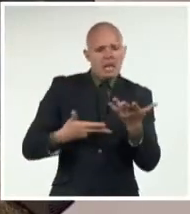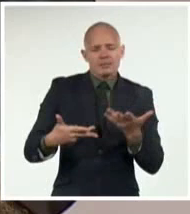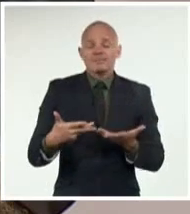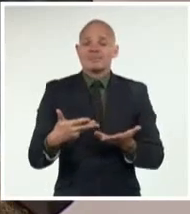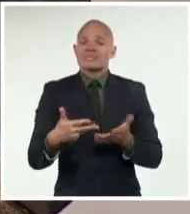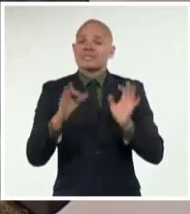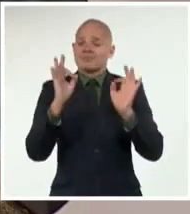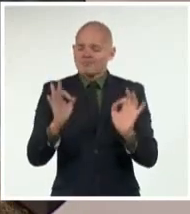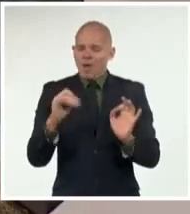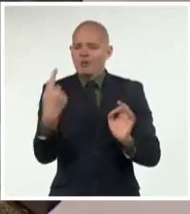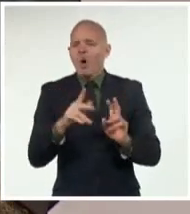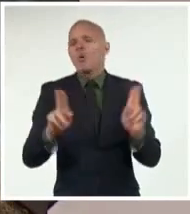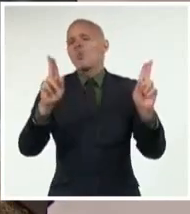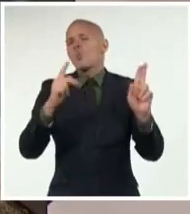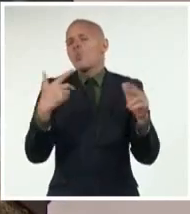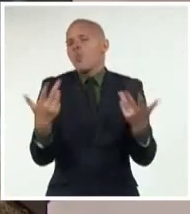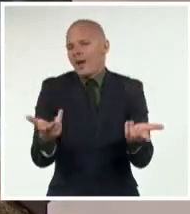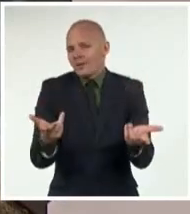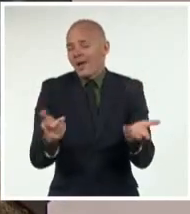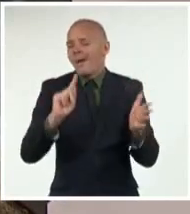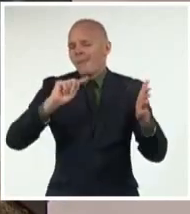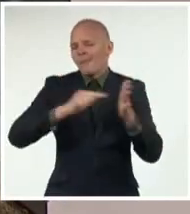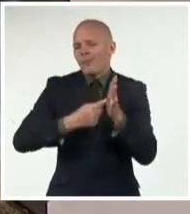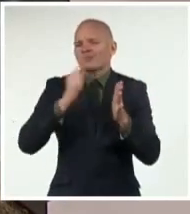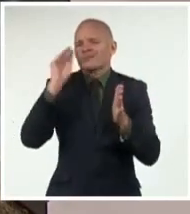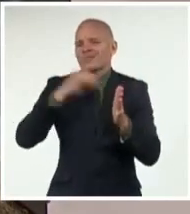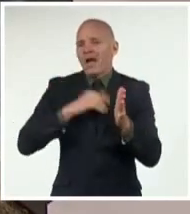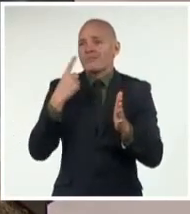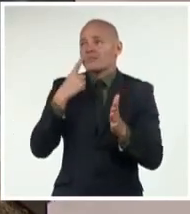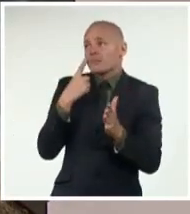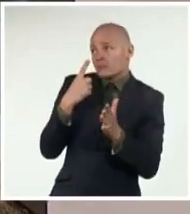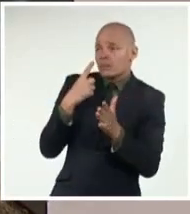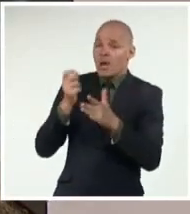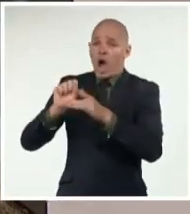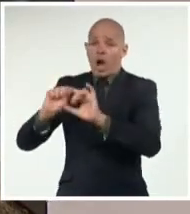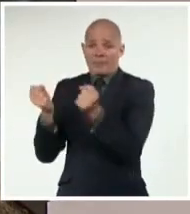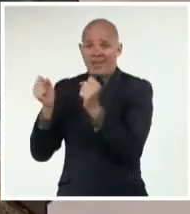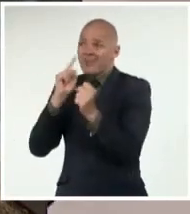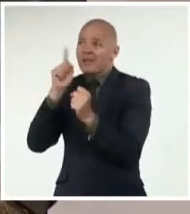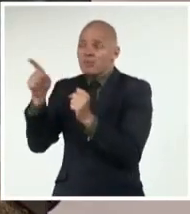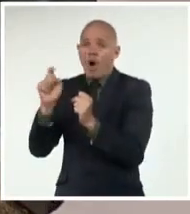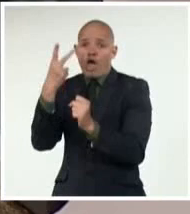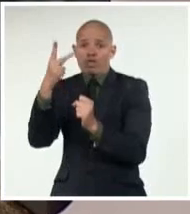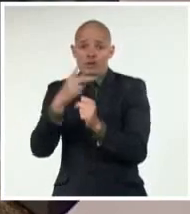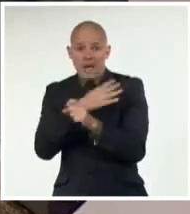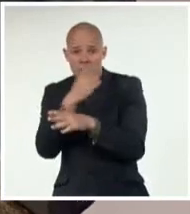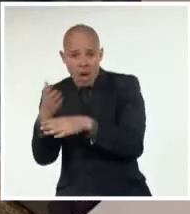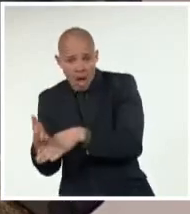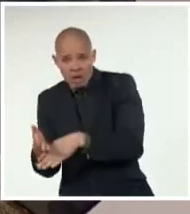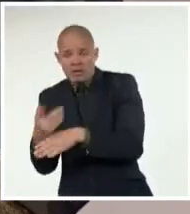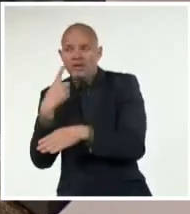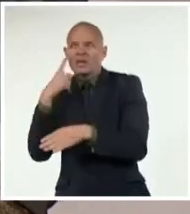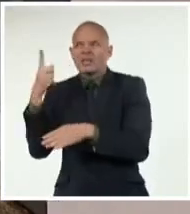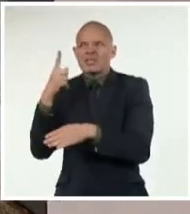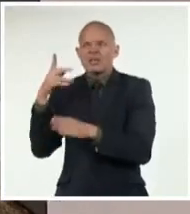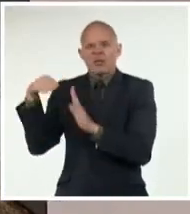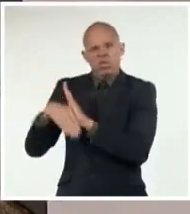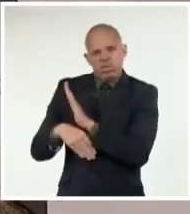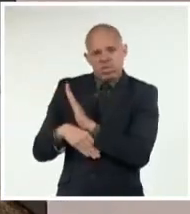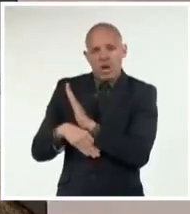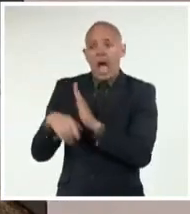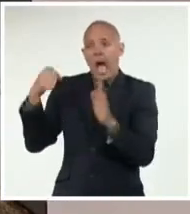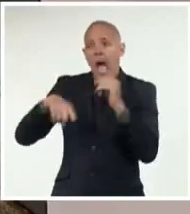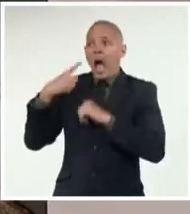por la pandemia de la COVID-19, ha profundizado la enajenación, la exclusión y